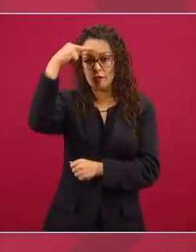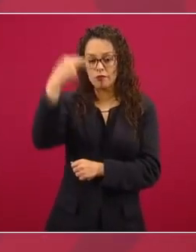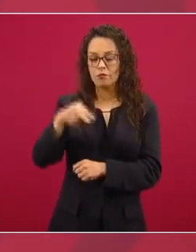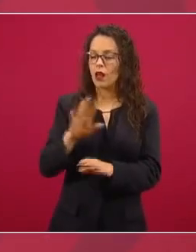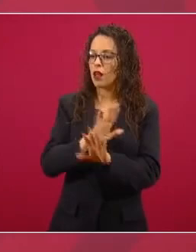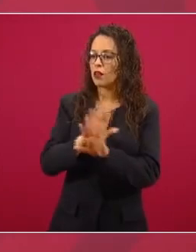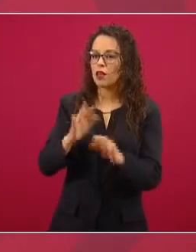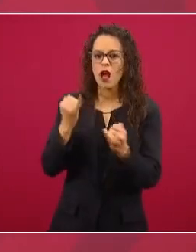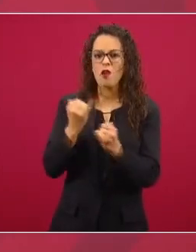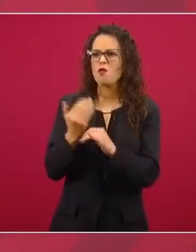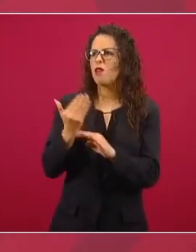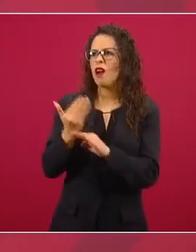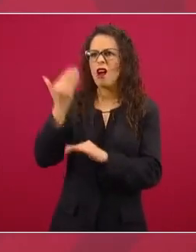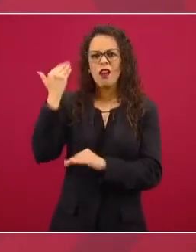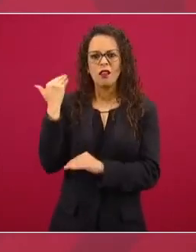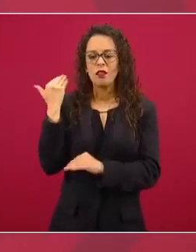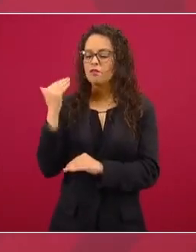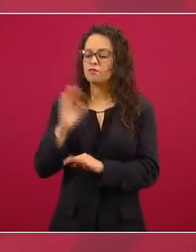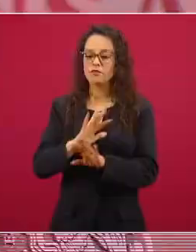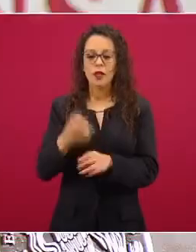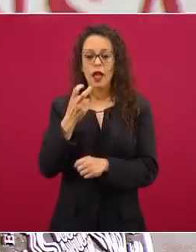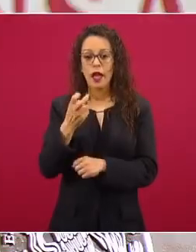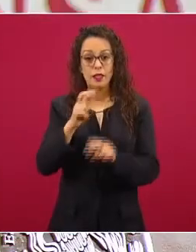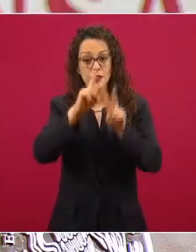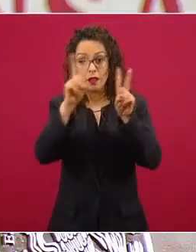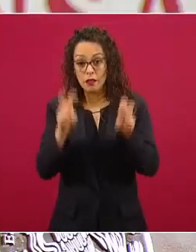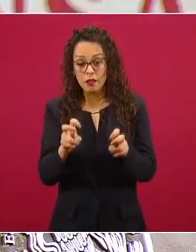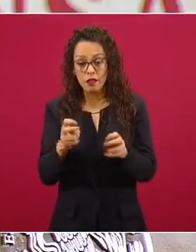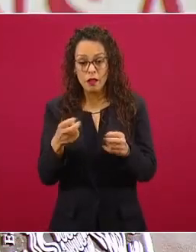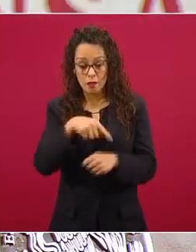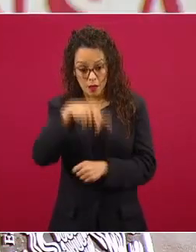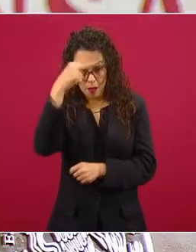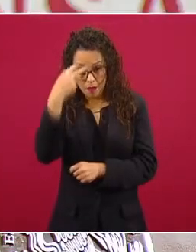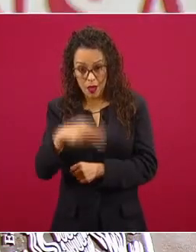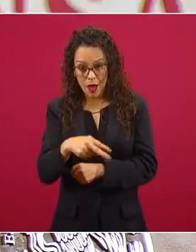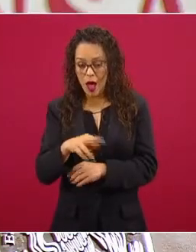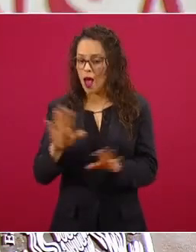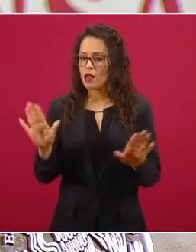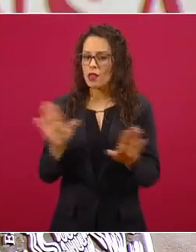No es un tema México,